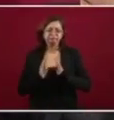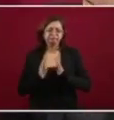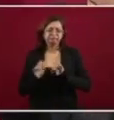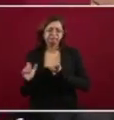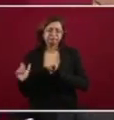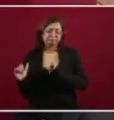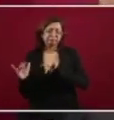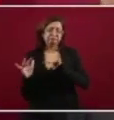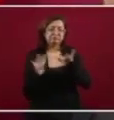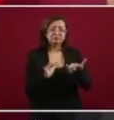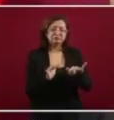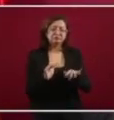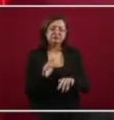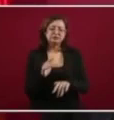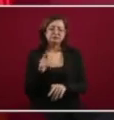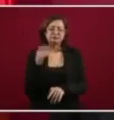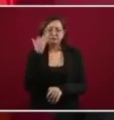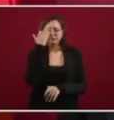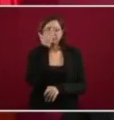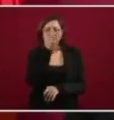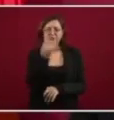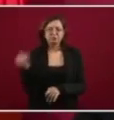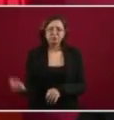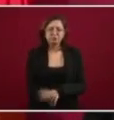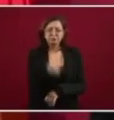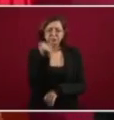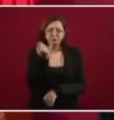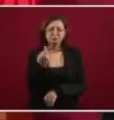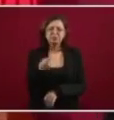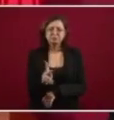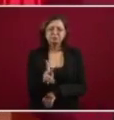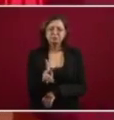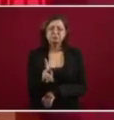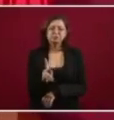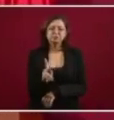militares, pero sí se